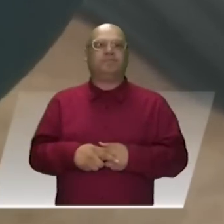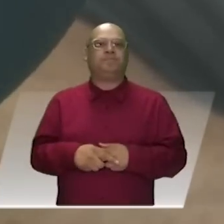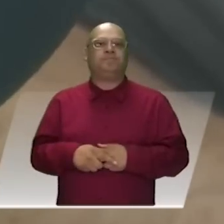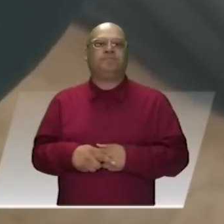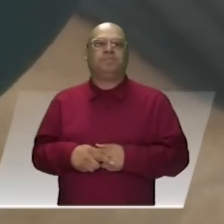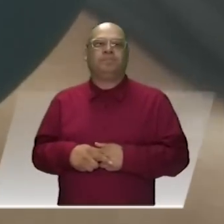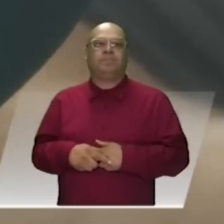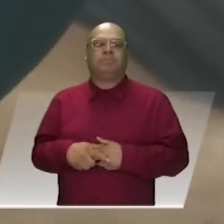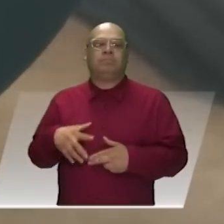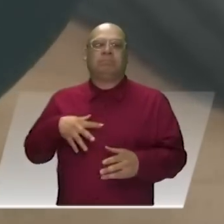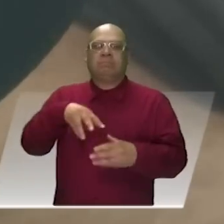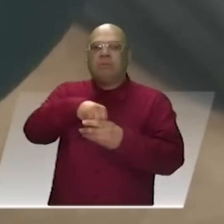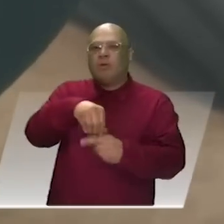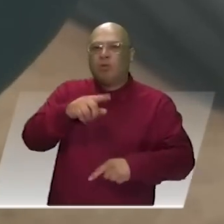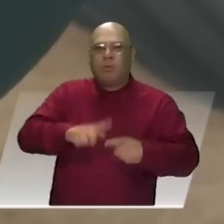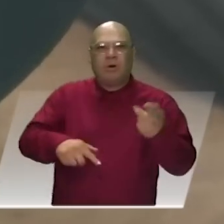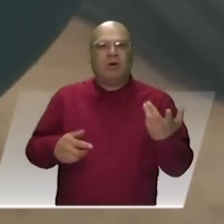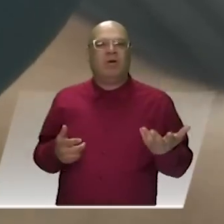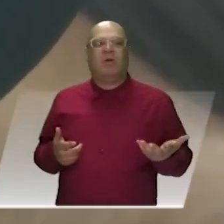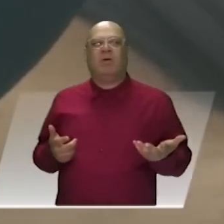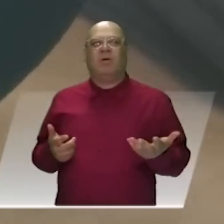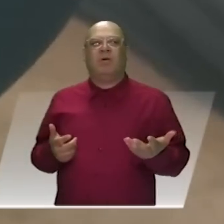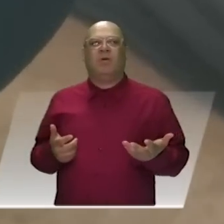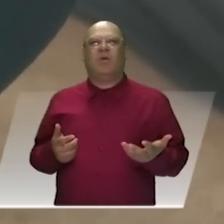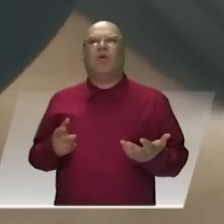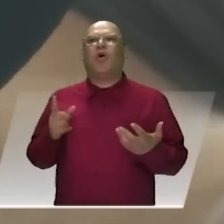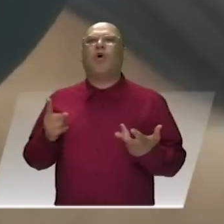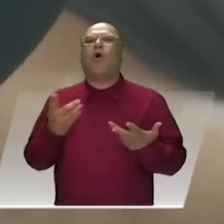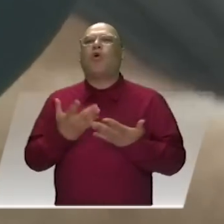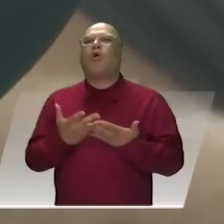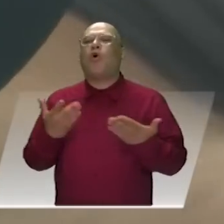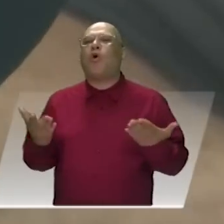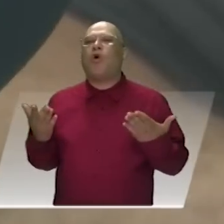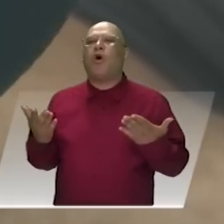riñan de meterse cosas